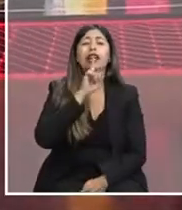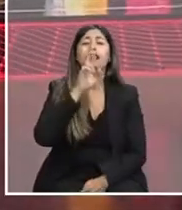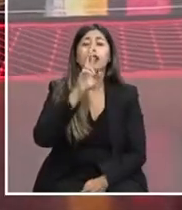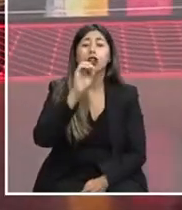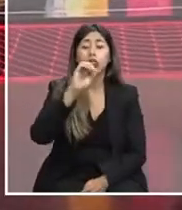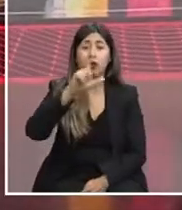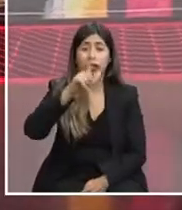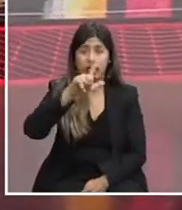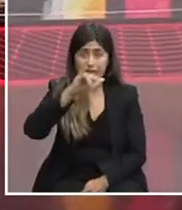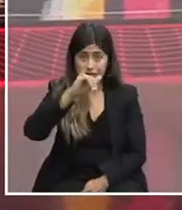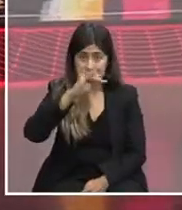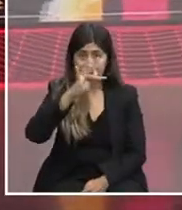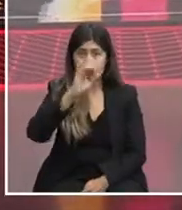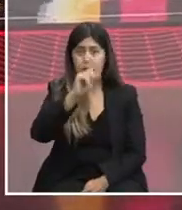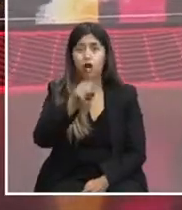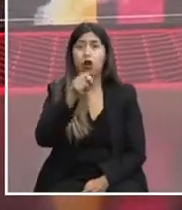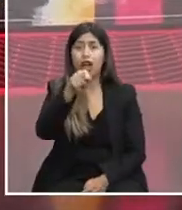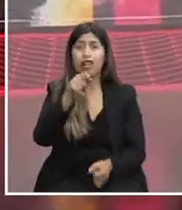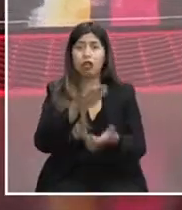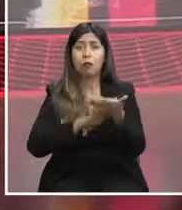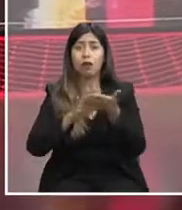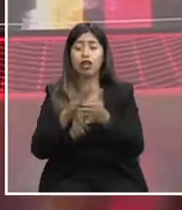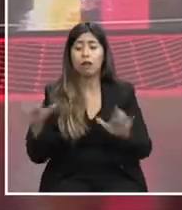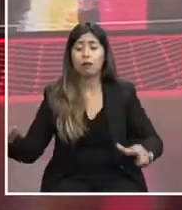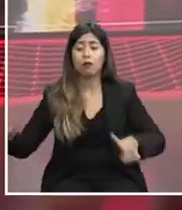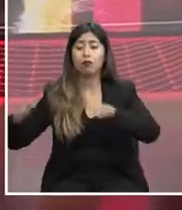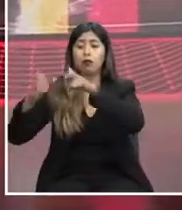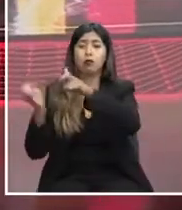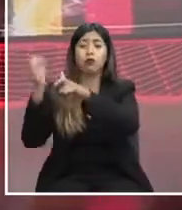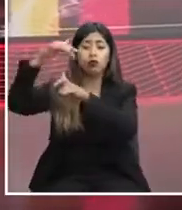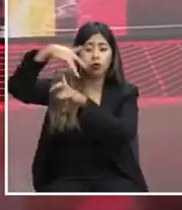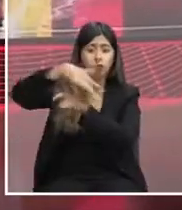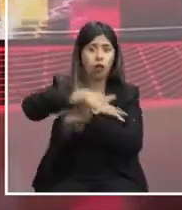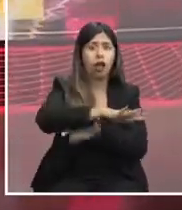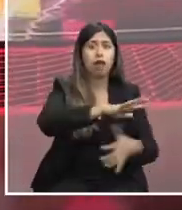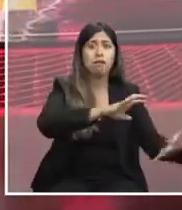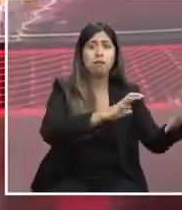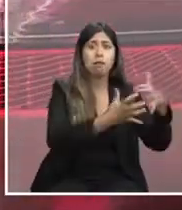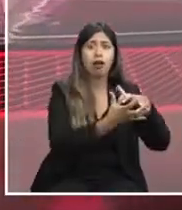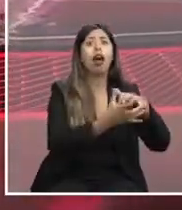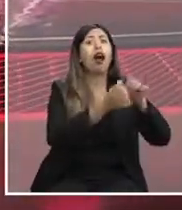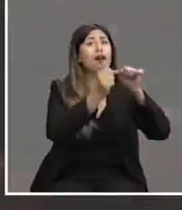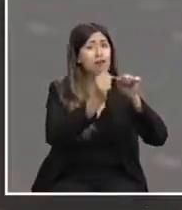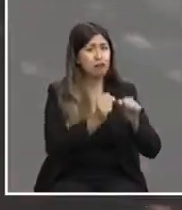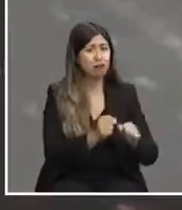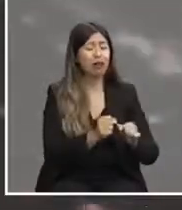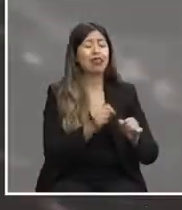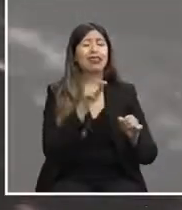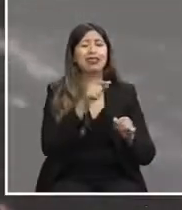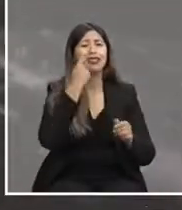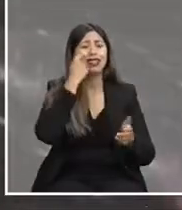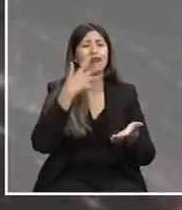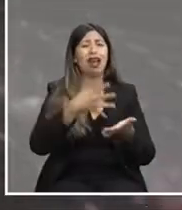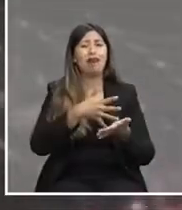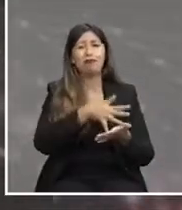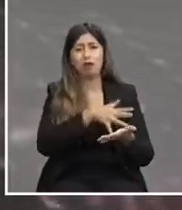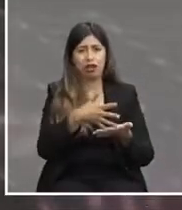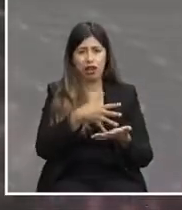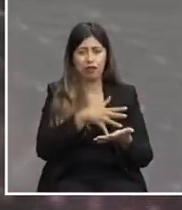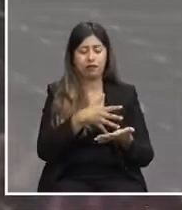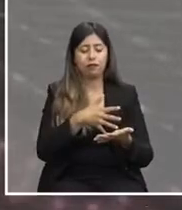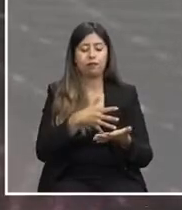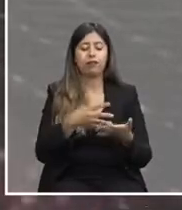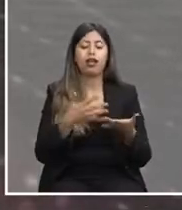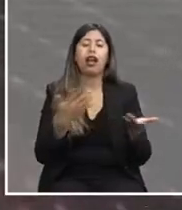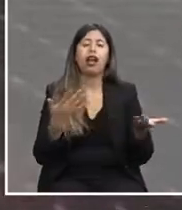volcánica? Por supuesto que sí. Por lo tanto, se vuelve también vulnerable. Ahora, lo importante que tenemos que